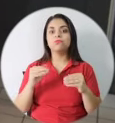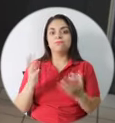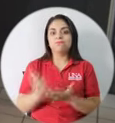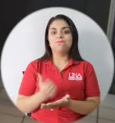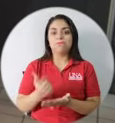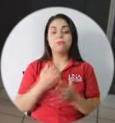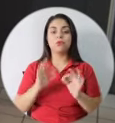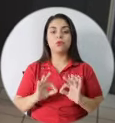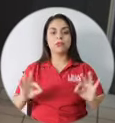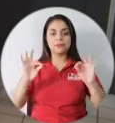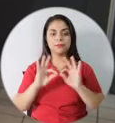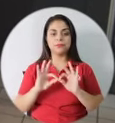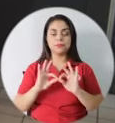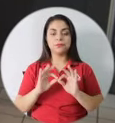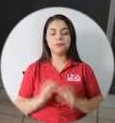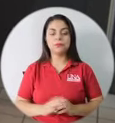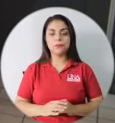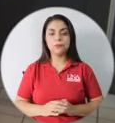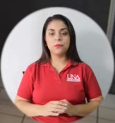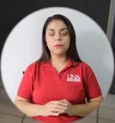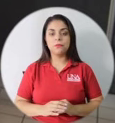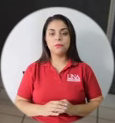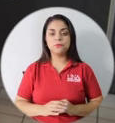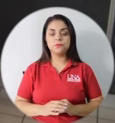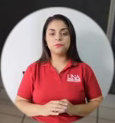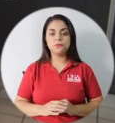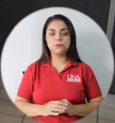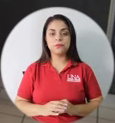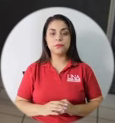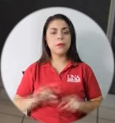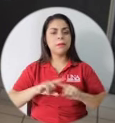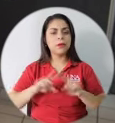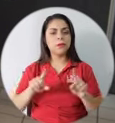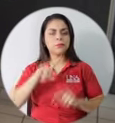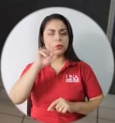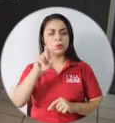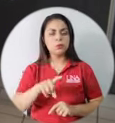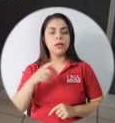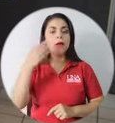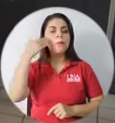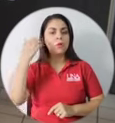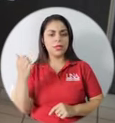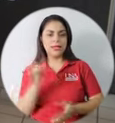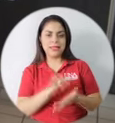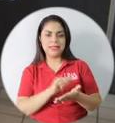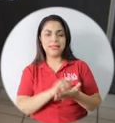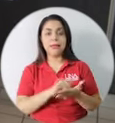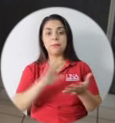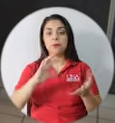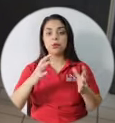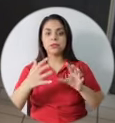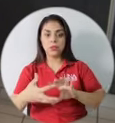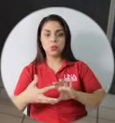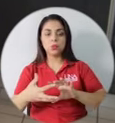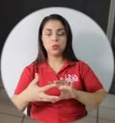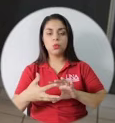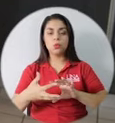un mercado importante. Ahora, volviendo al tema, bueno, ¿por qué es que este proceso,